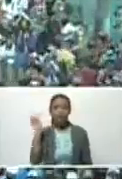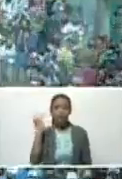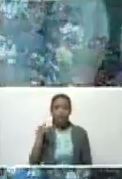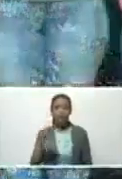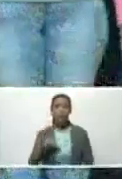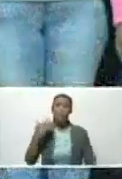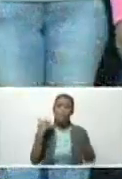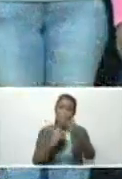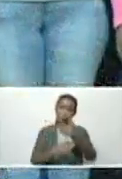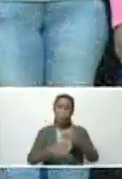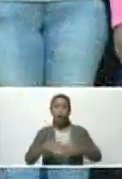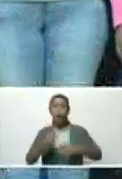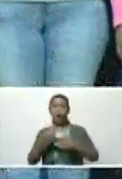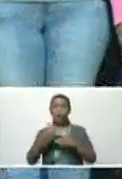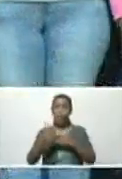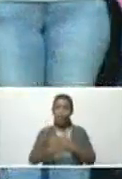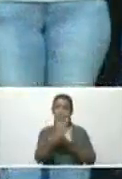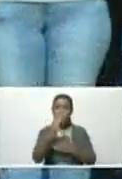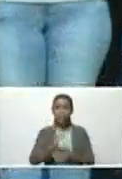Vamos adelante.